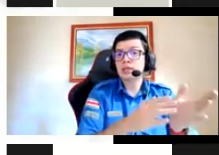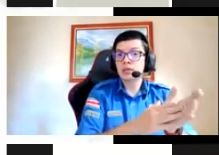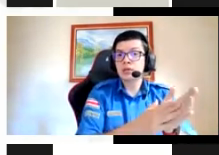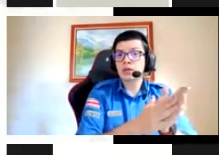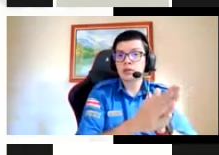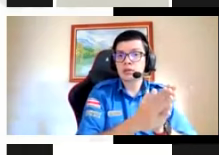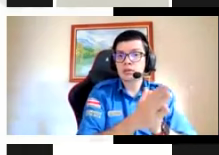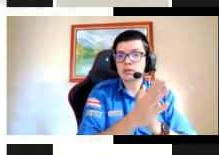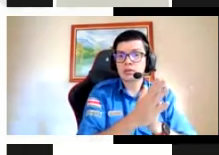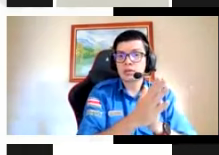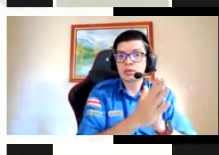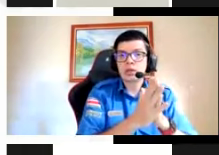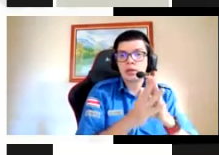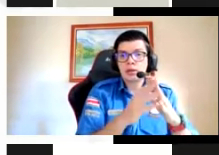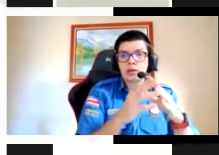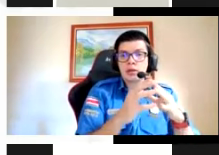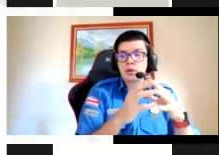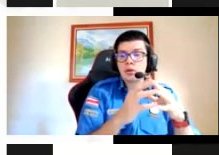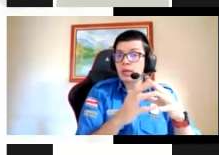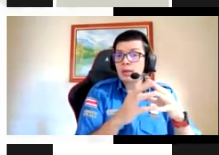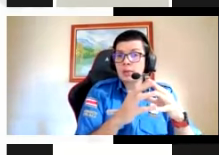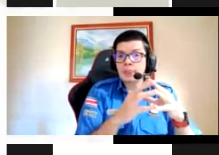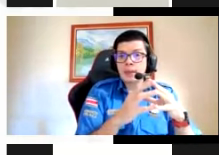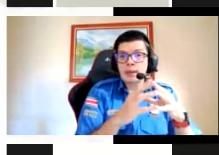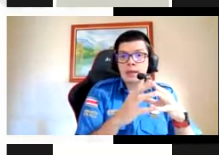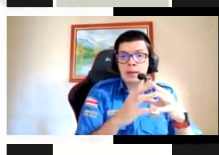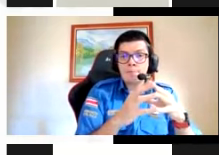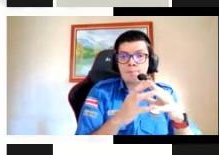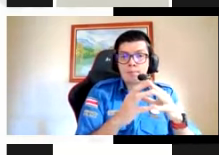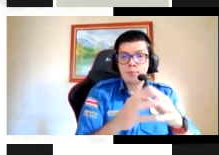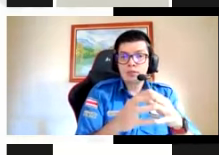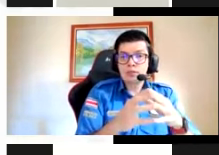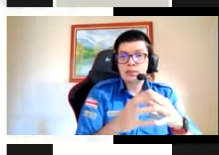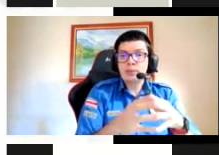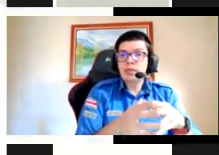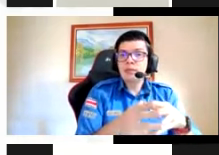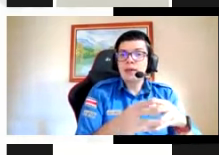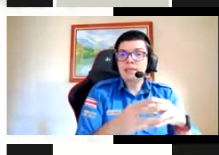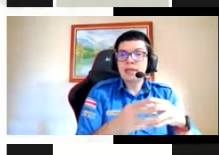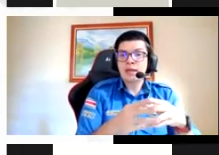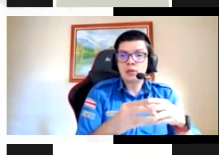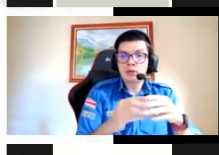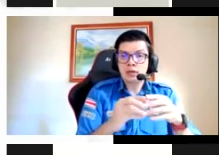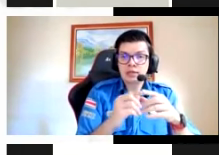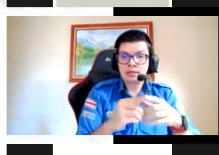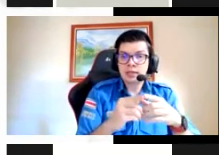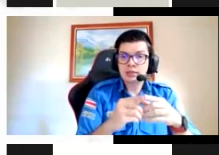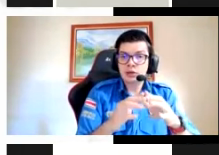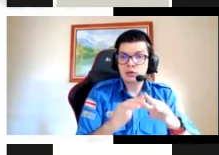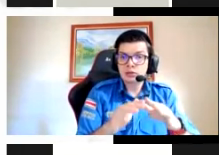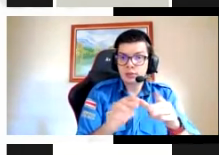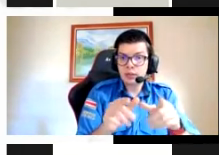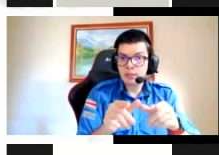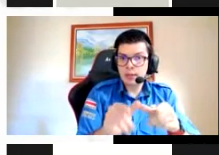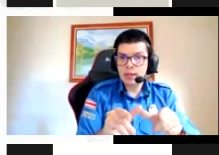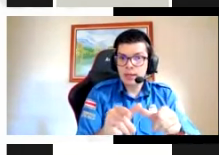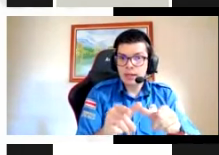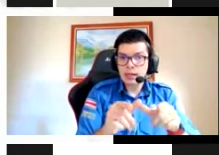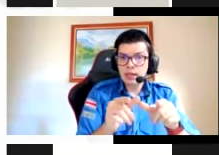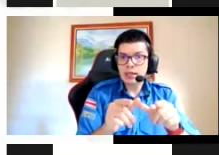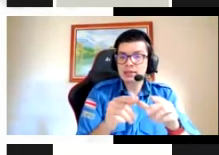imagínense en 500 galones. ¿Ok? Vemos el recipiente en mal estado, la instalación, si pueden